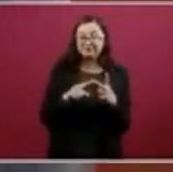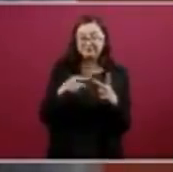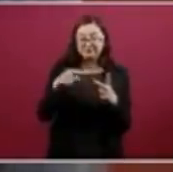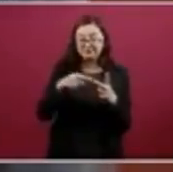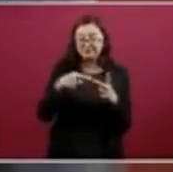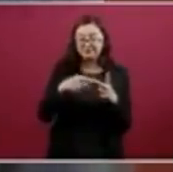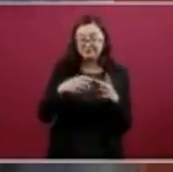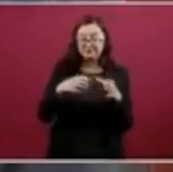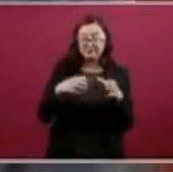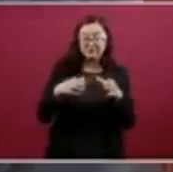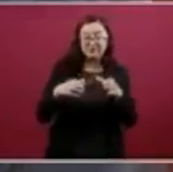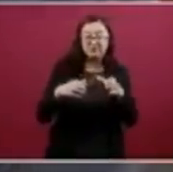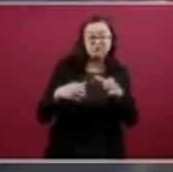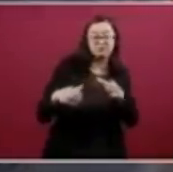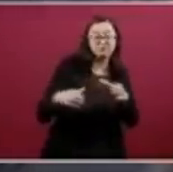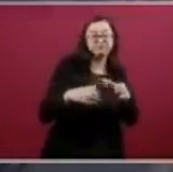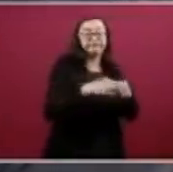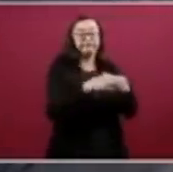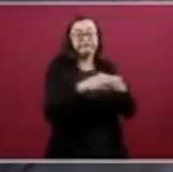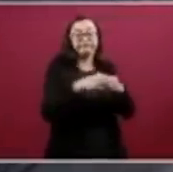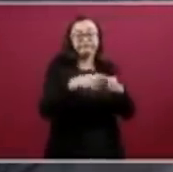beneficios en